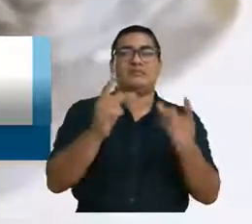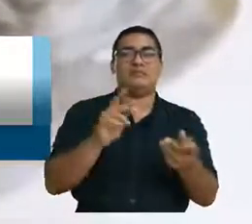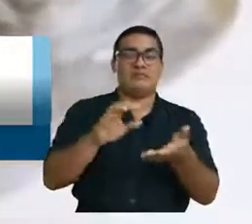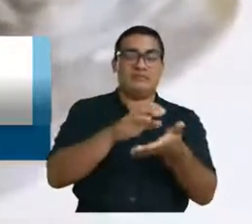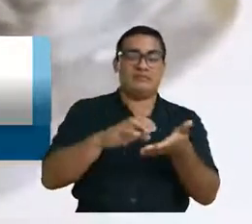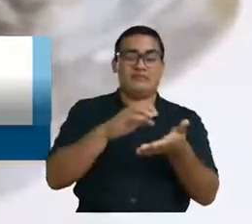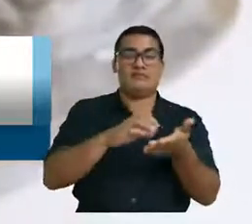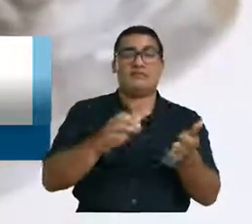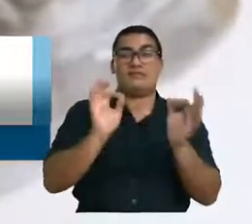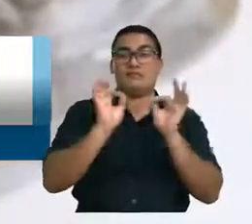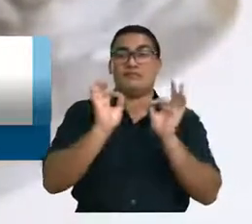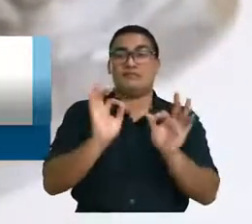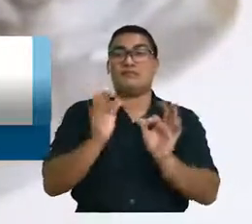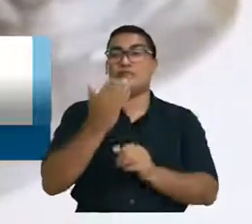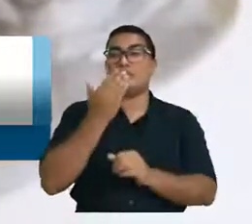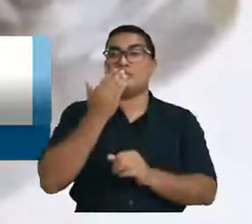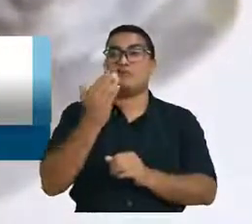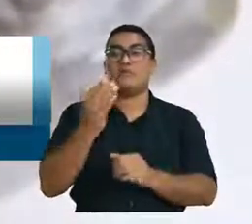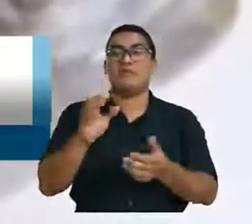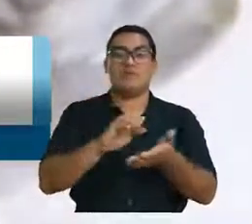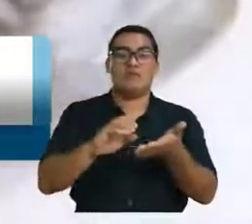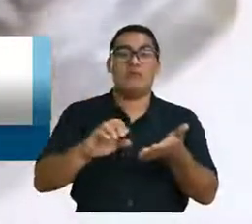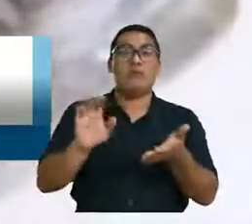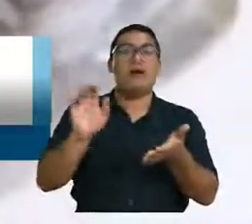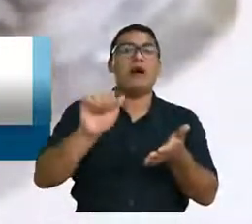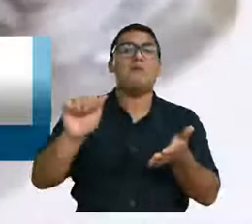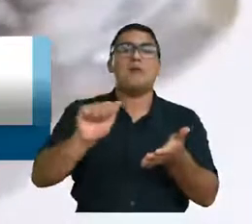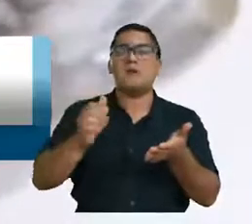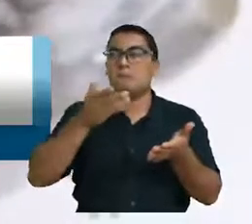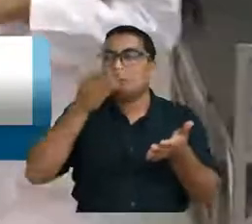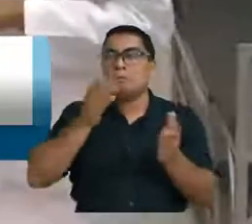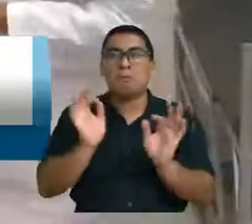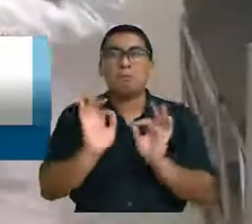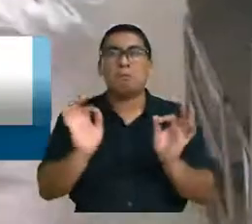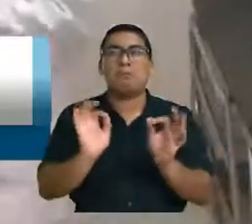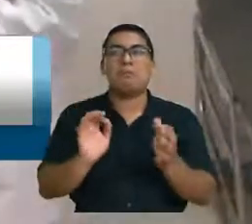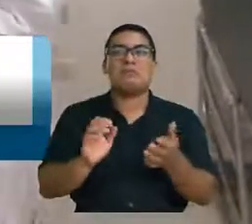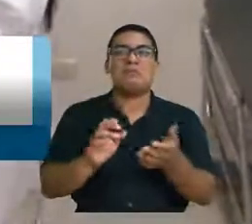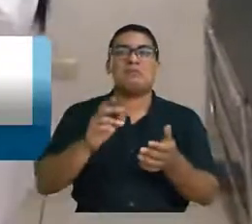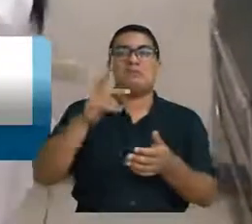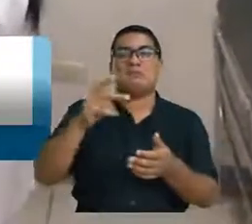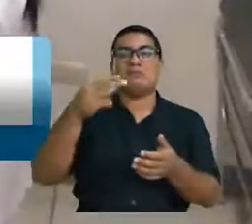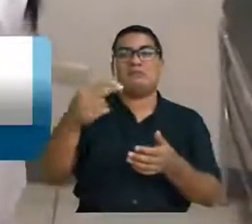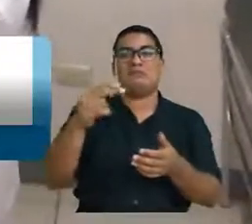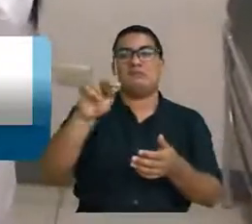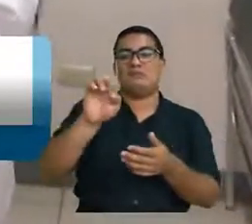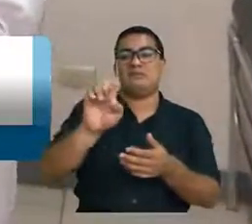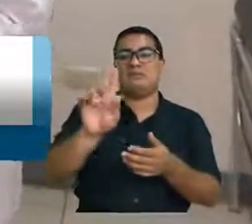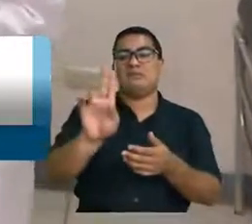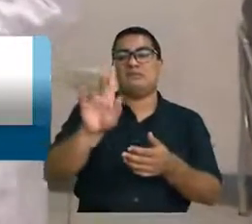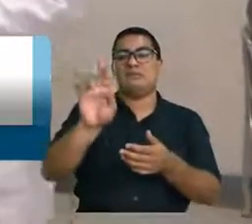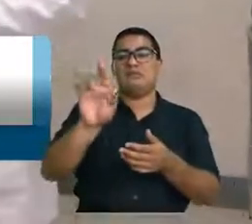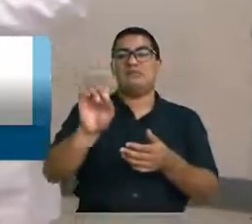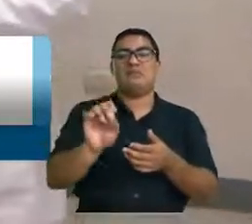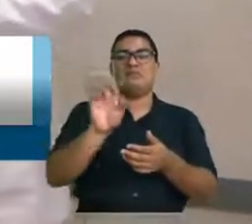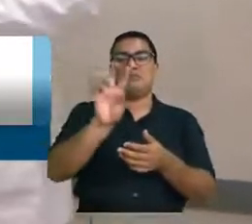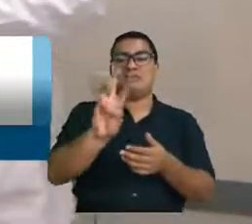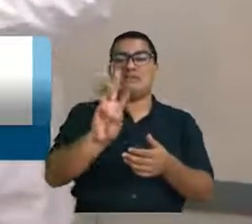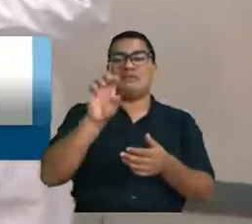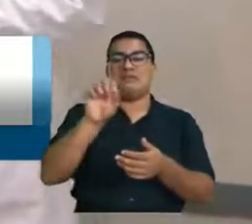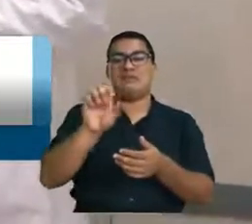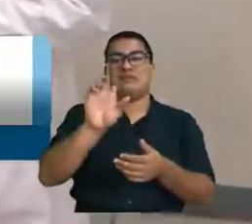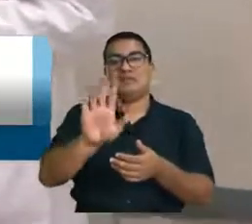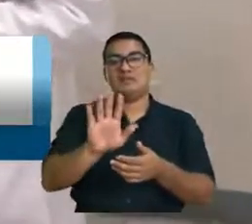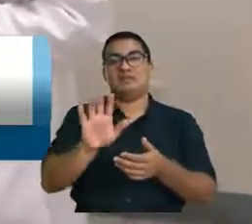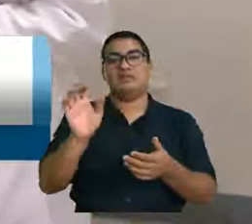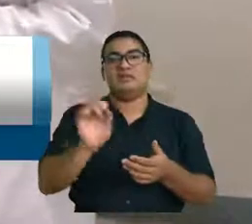que debe recomendarse es el jabón que no tiene olor y que tiene un pH neutro, que va desde 3.5 más o